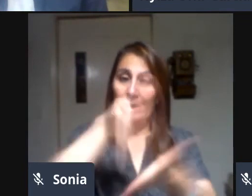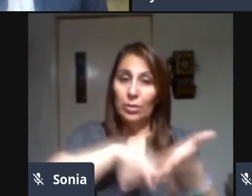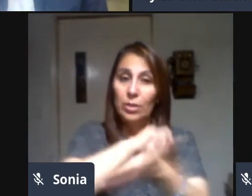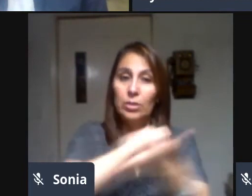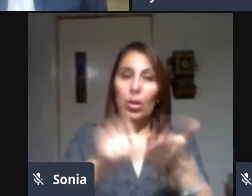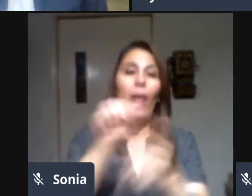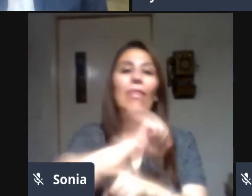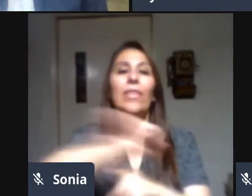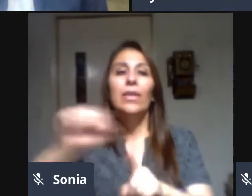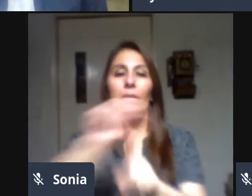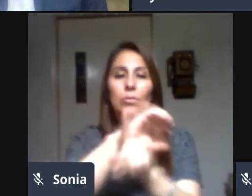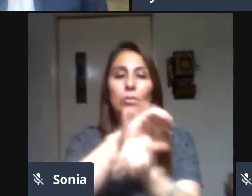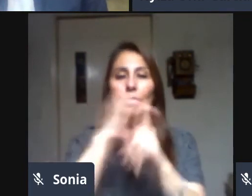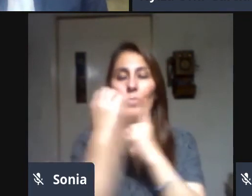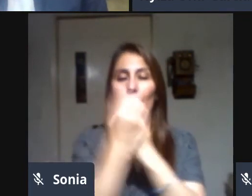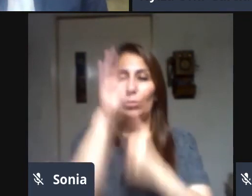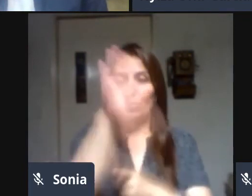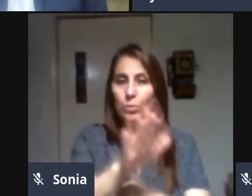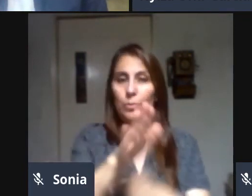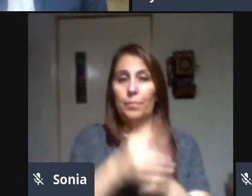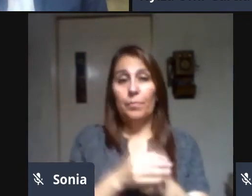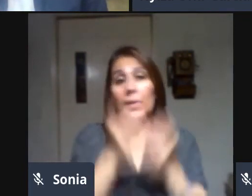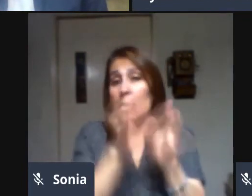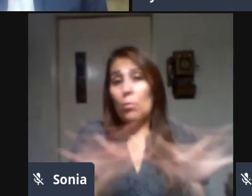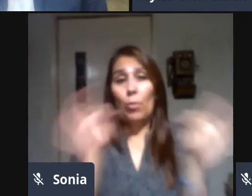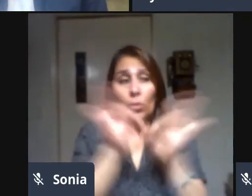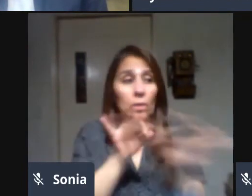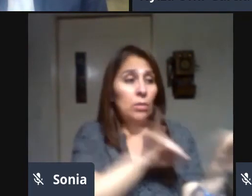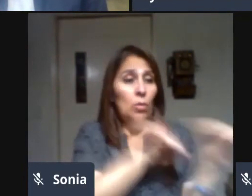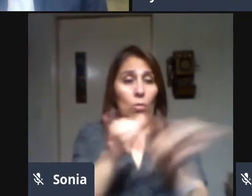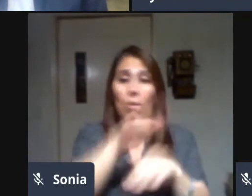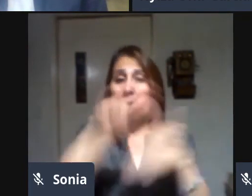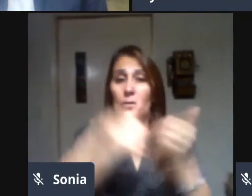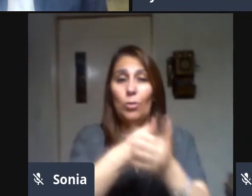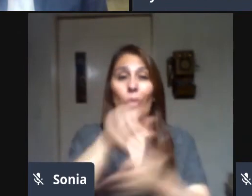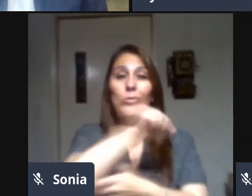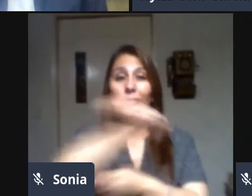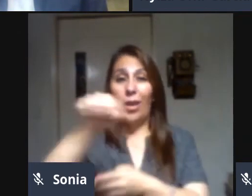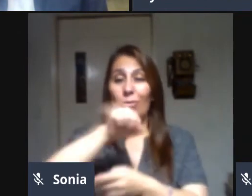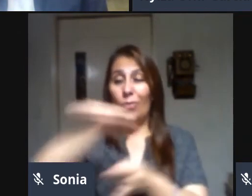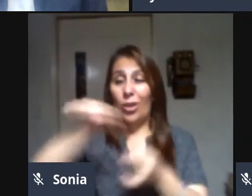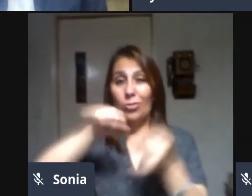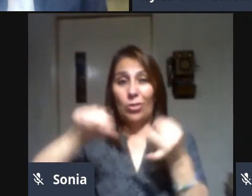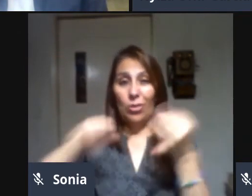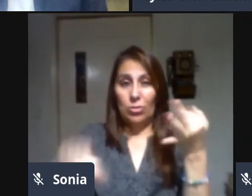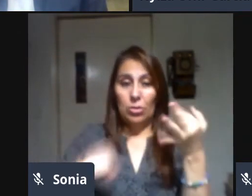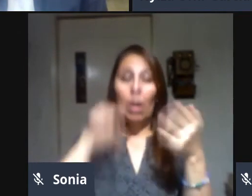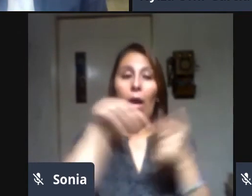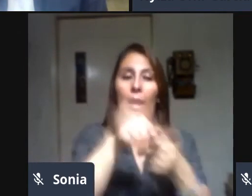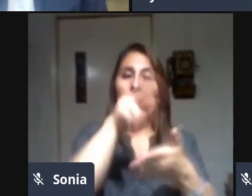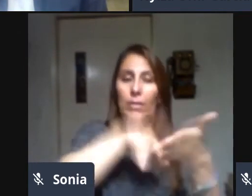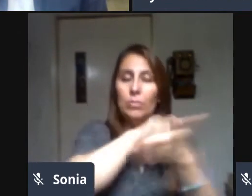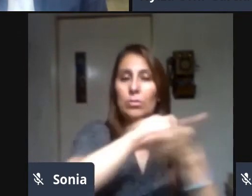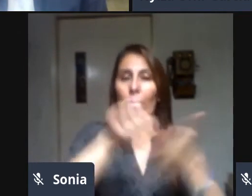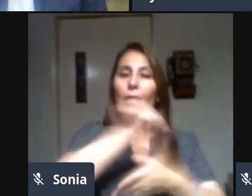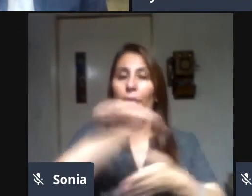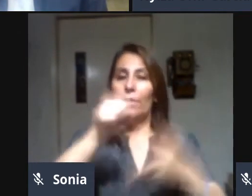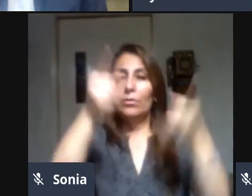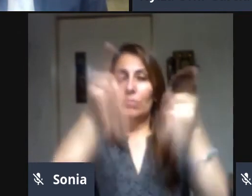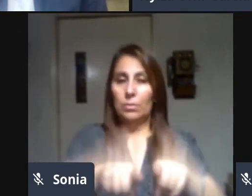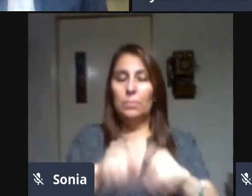tan importante como los otros derechos por los cuales este tipo de